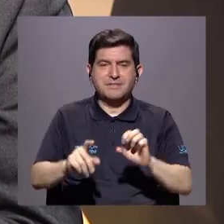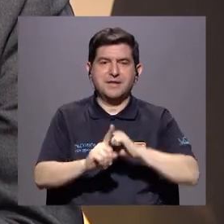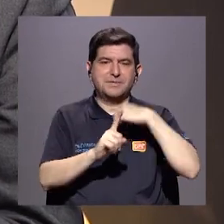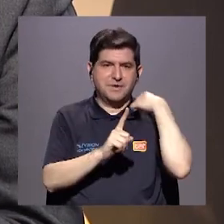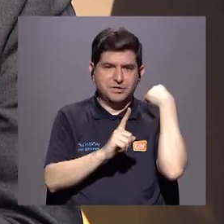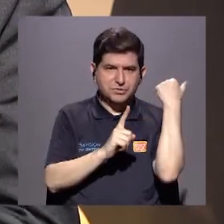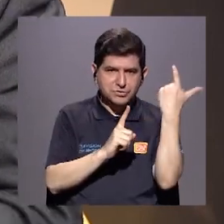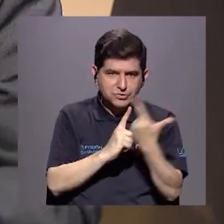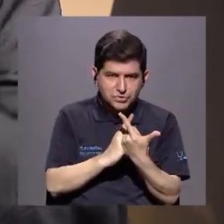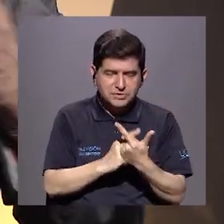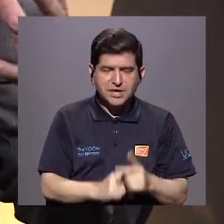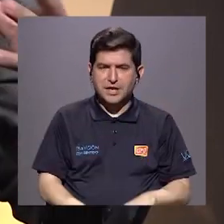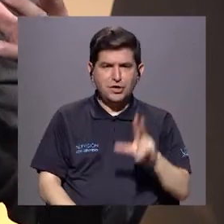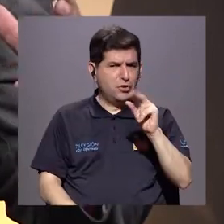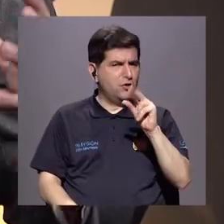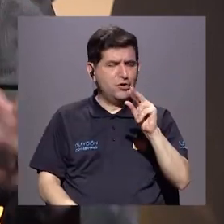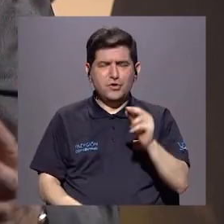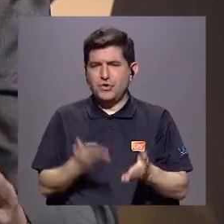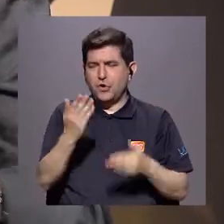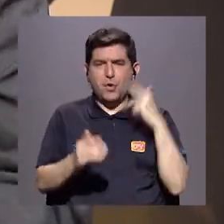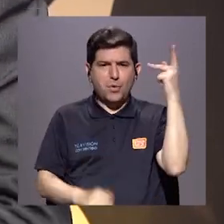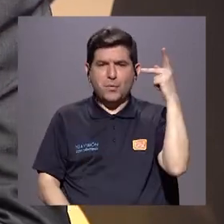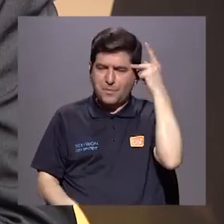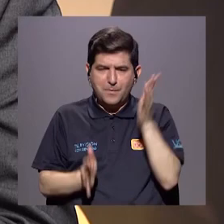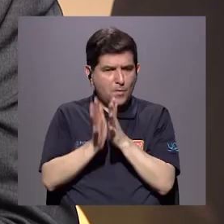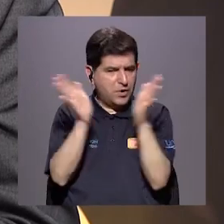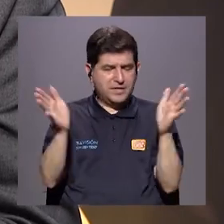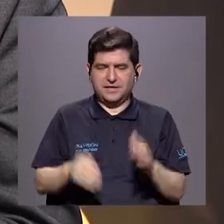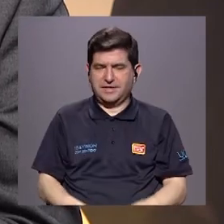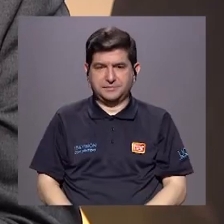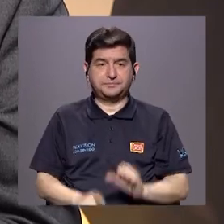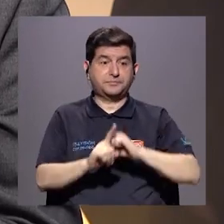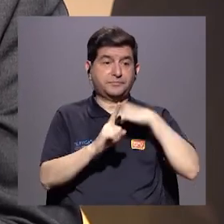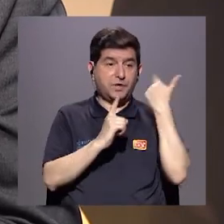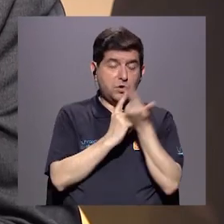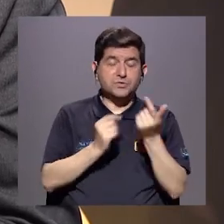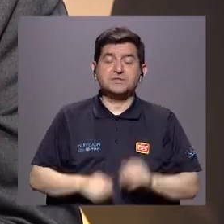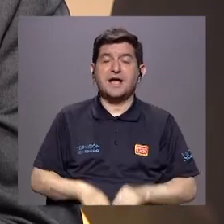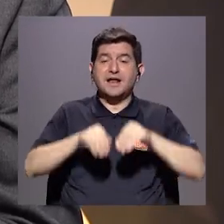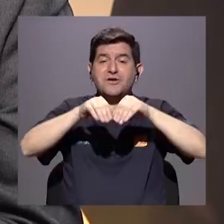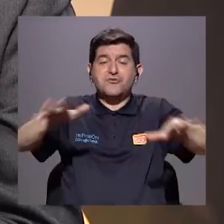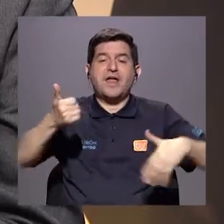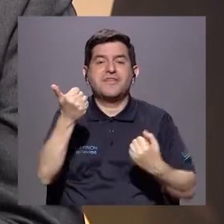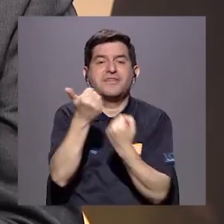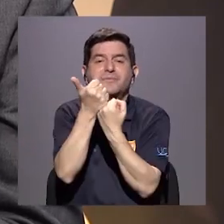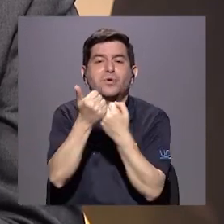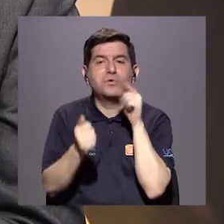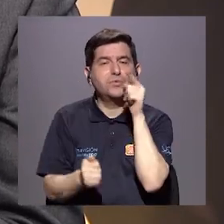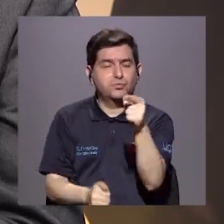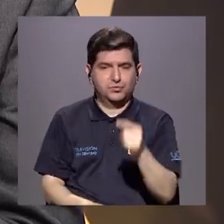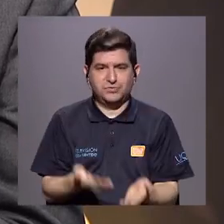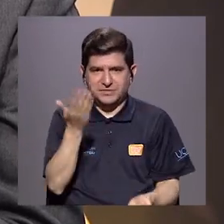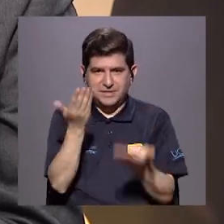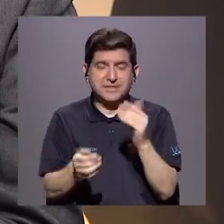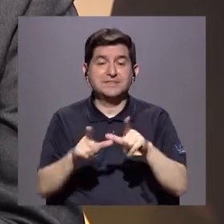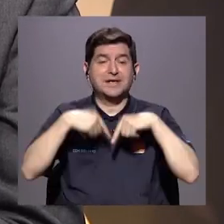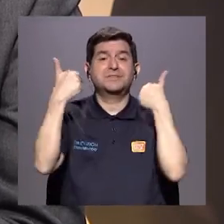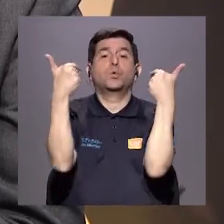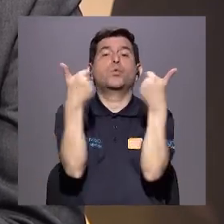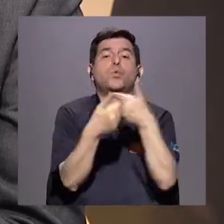social no desde la perspectiva digamos de políticas públicas sino lo social es decir las redes de apoyo si vos estás en